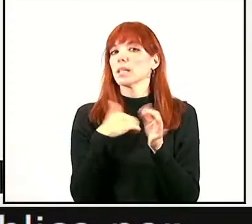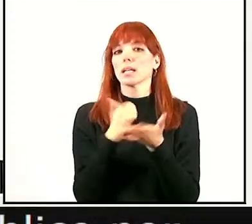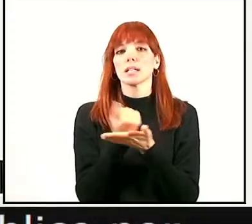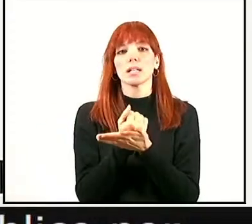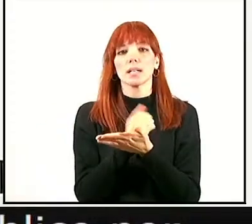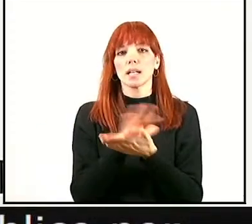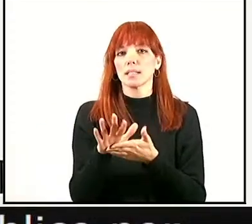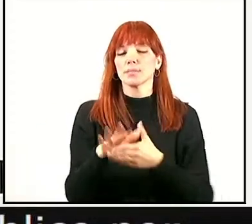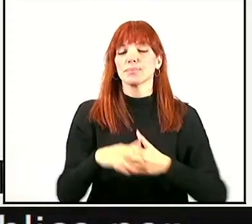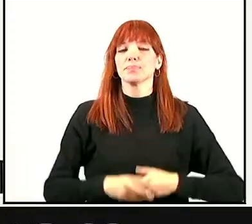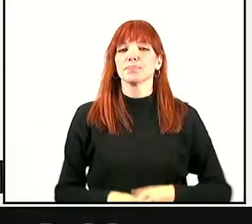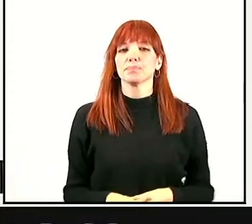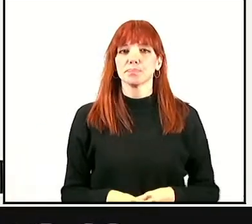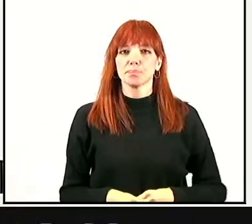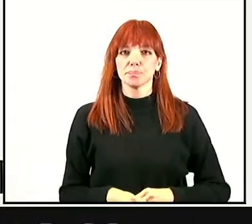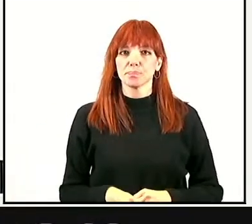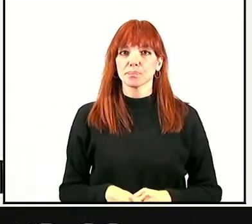gratuito.